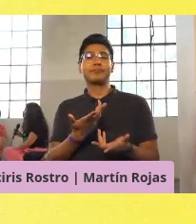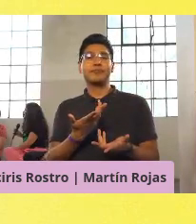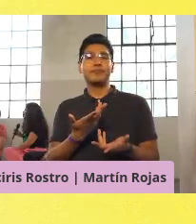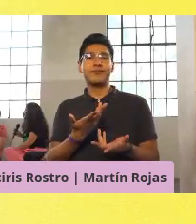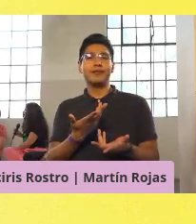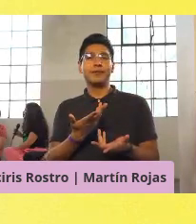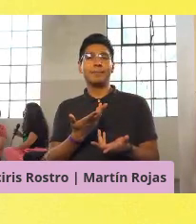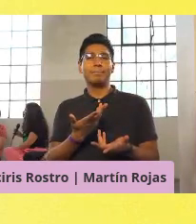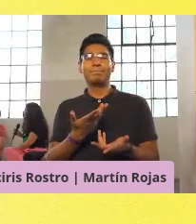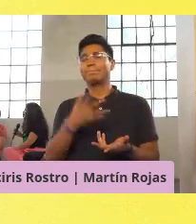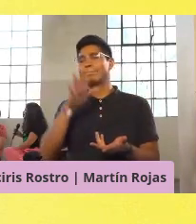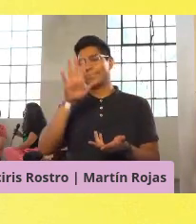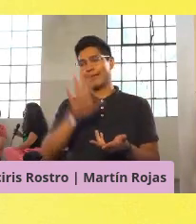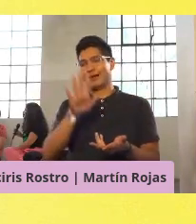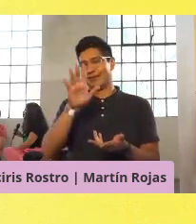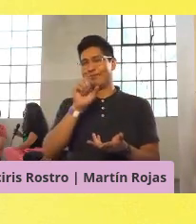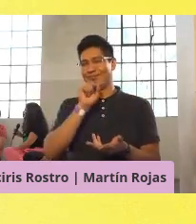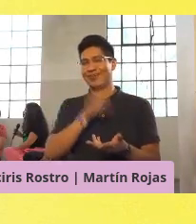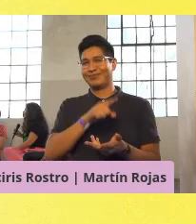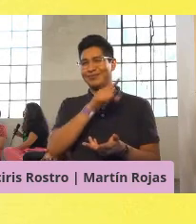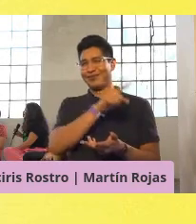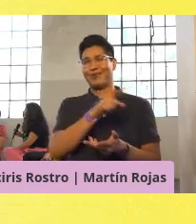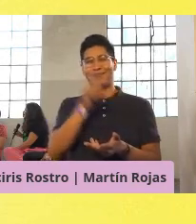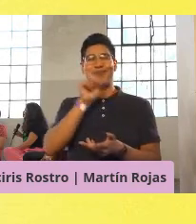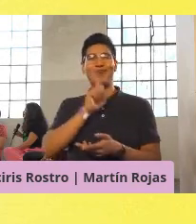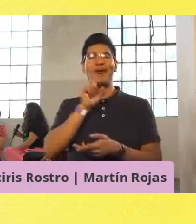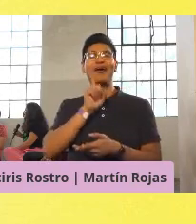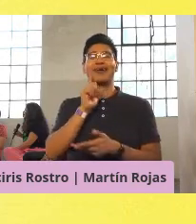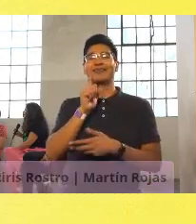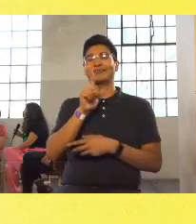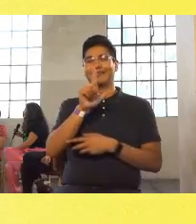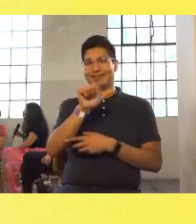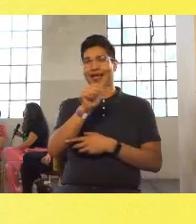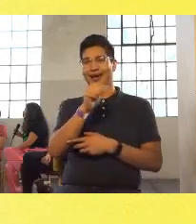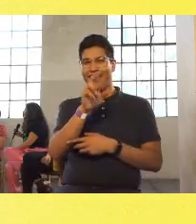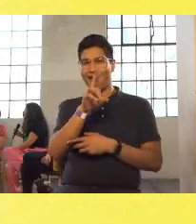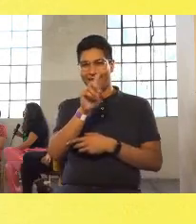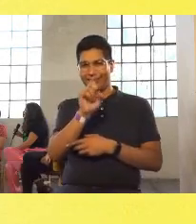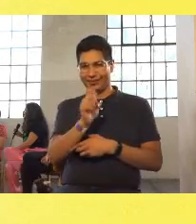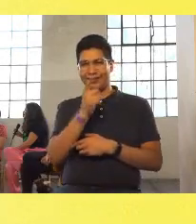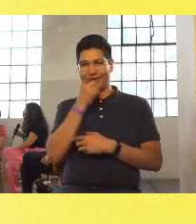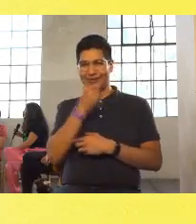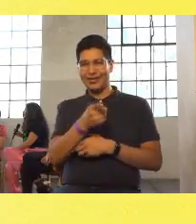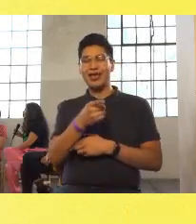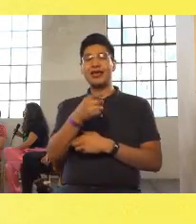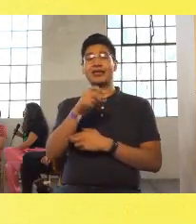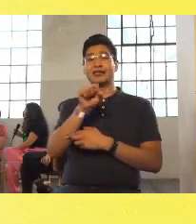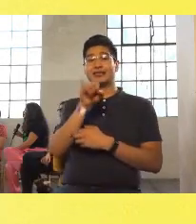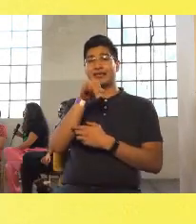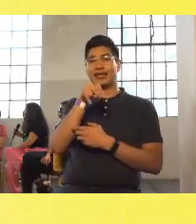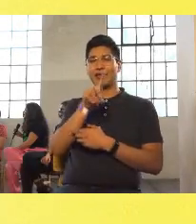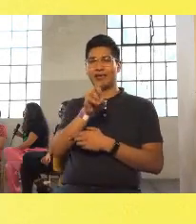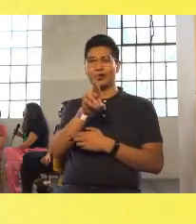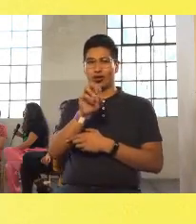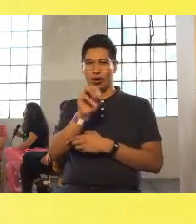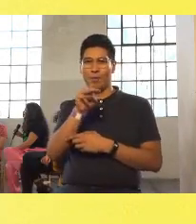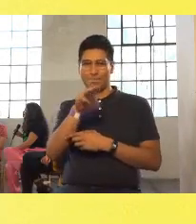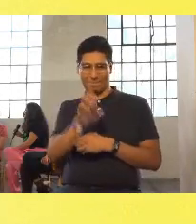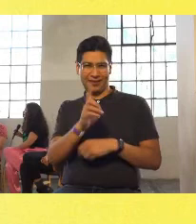combatiendo el síndrome de la impostora, combatiendo estos como grandes zapatos que hay que llenar, pues estamos haciendo un montón de chamba, ¿no? Y creo